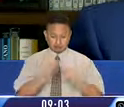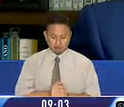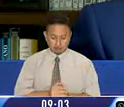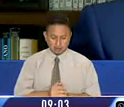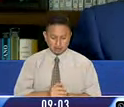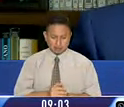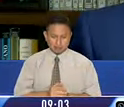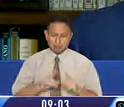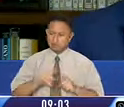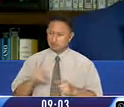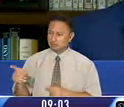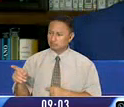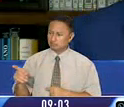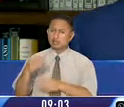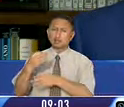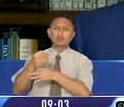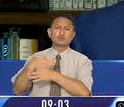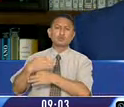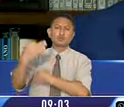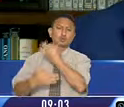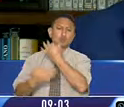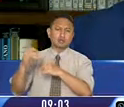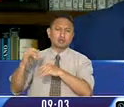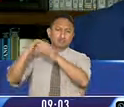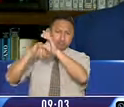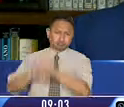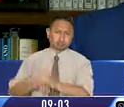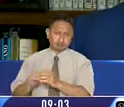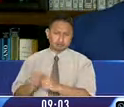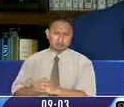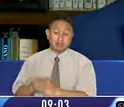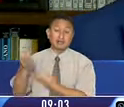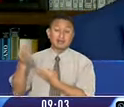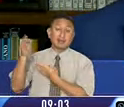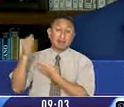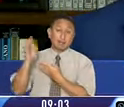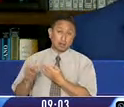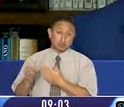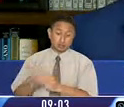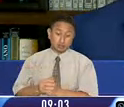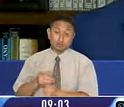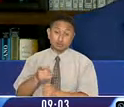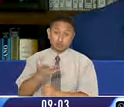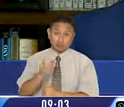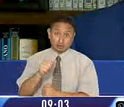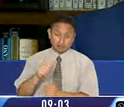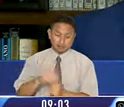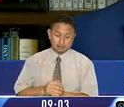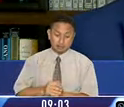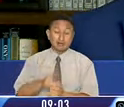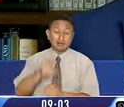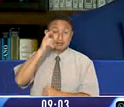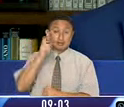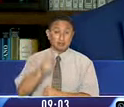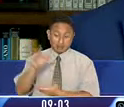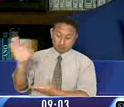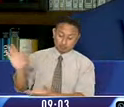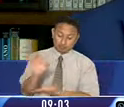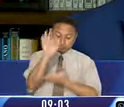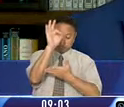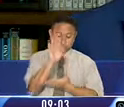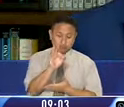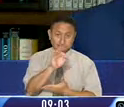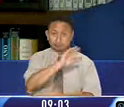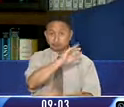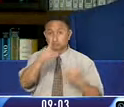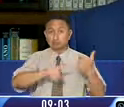contradictoriamente depende de la función judicial. ¿En qué depende? Depende en lo presupuestario. Por ejemplo, si usted quiere nombrar fiscales, si usted quiere